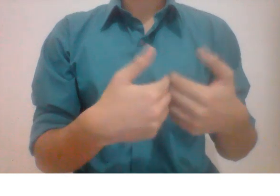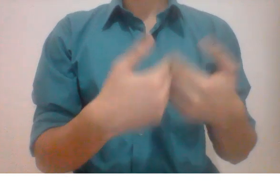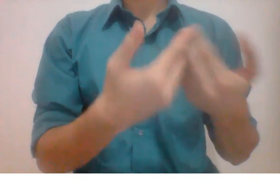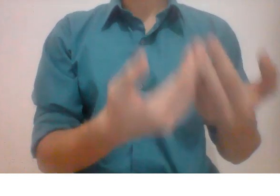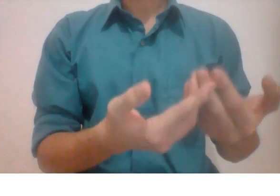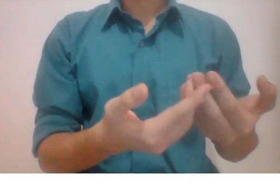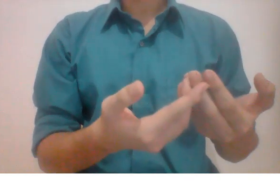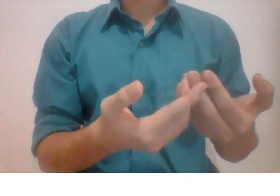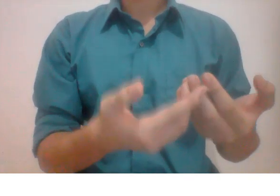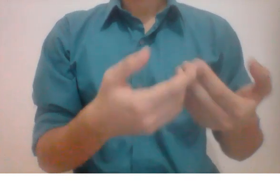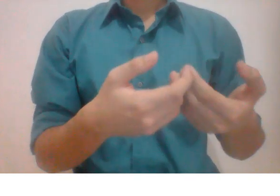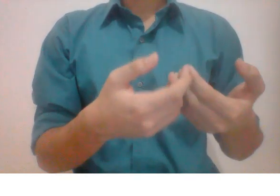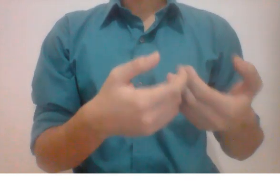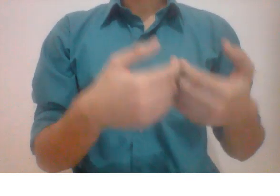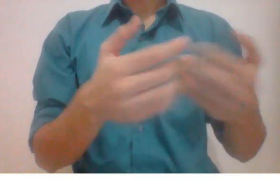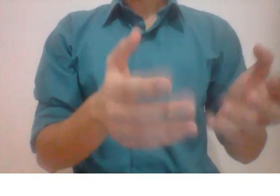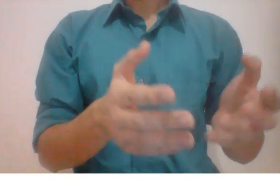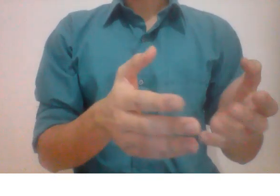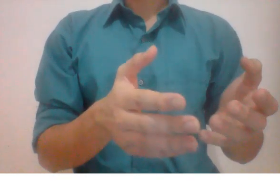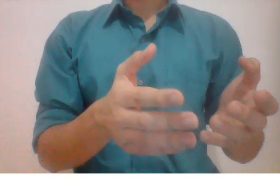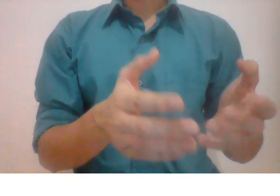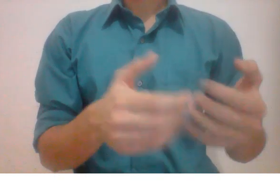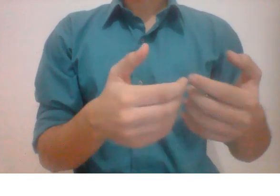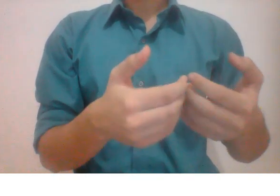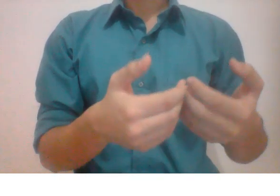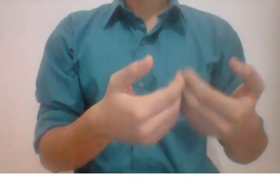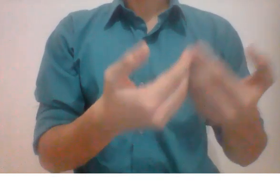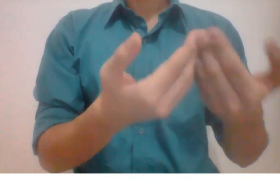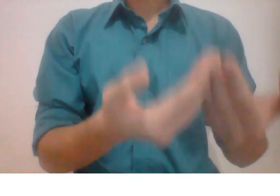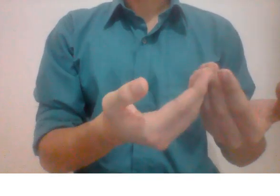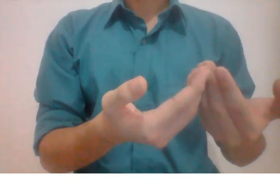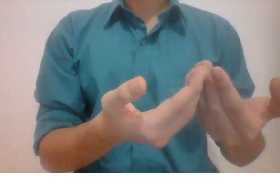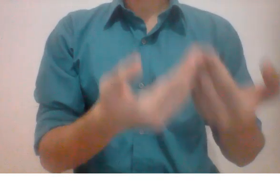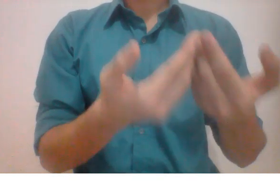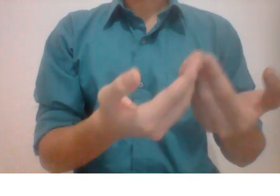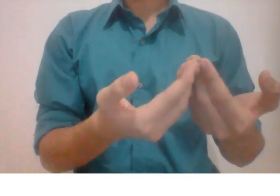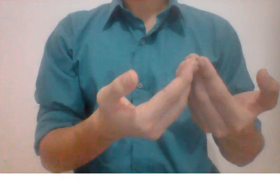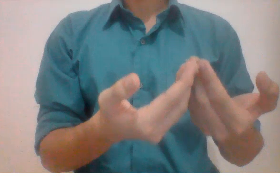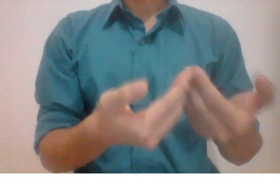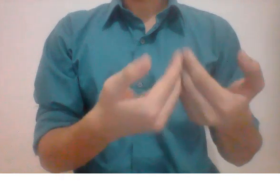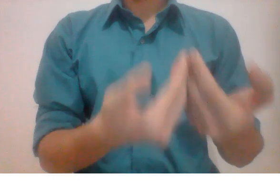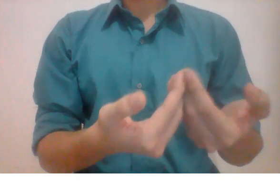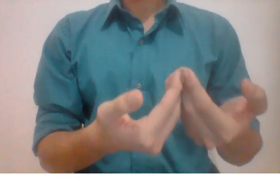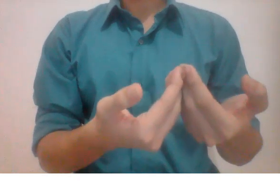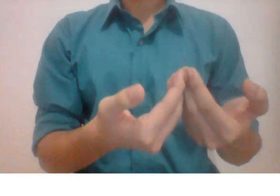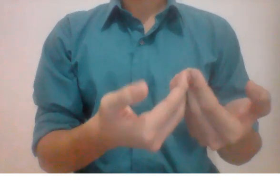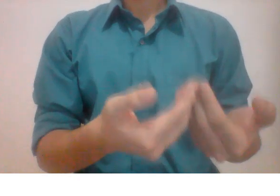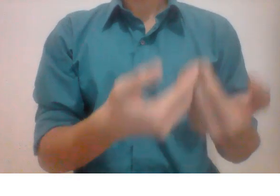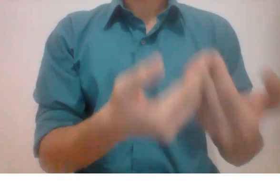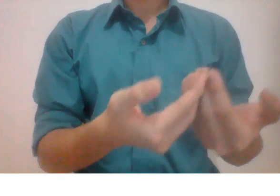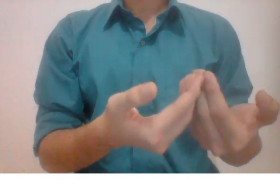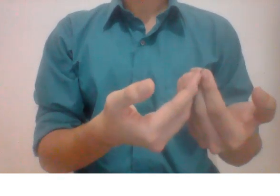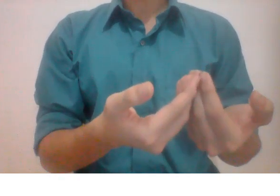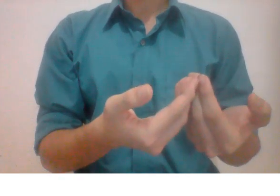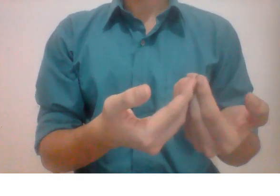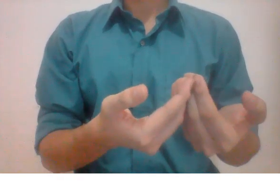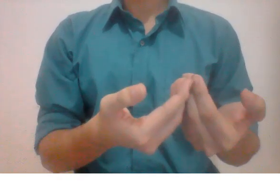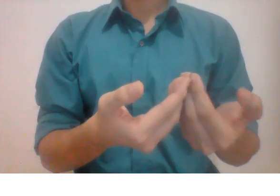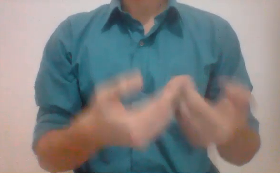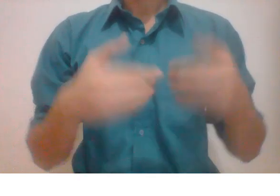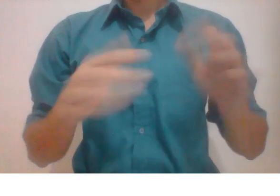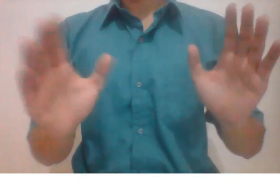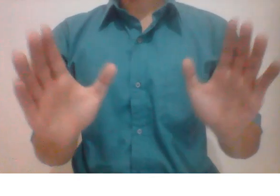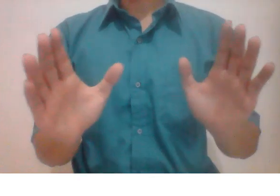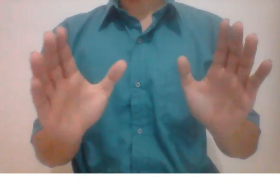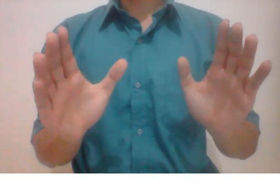más capitalistas. Y no está mal que sean capitalistas, sino que son capitalistas corruptos que se beneficiaron de no pagar ni un solo peso de